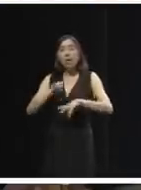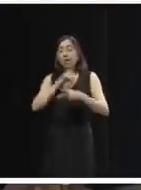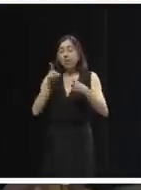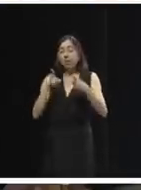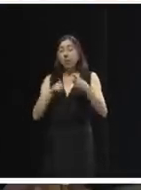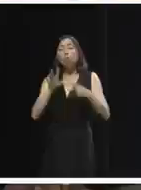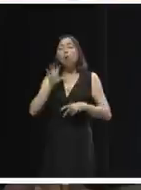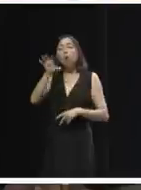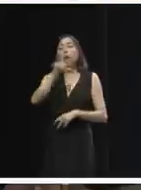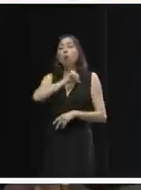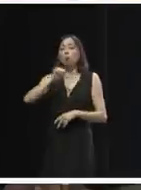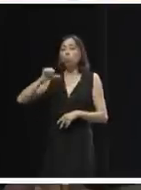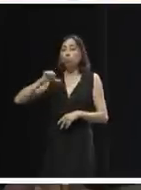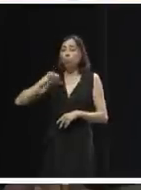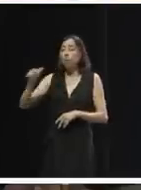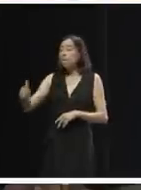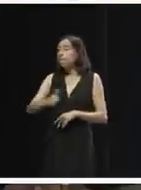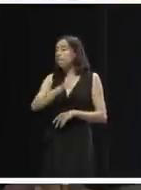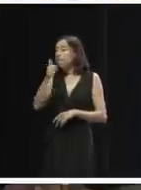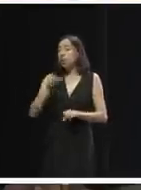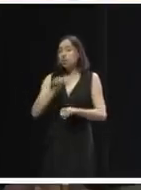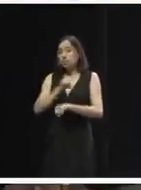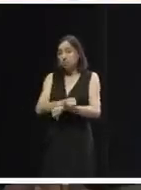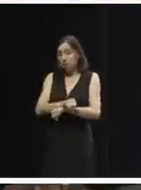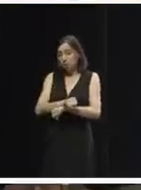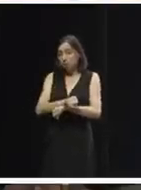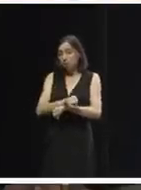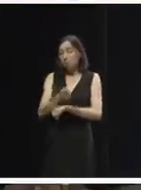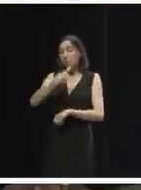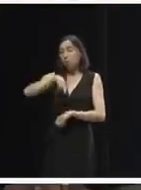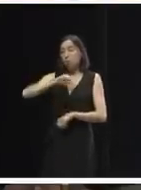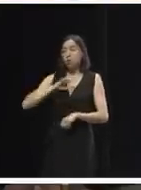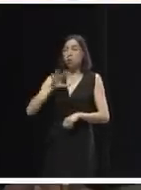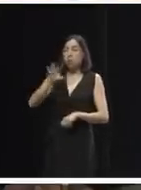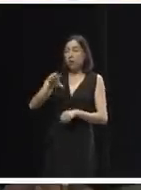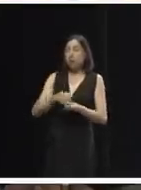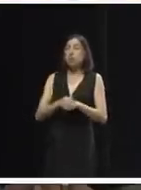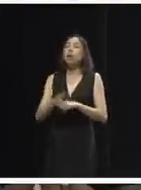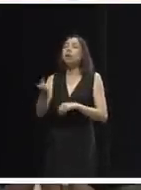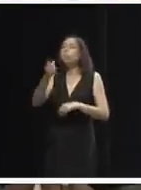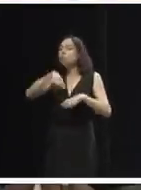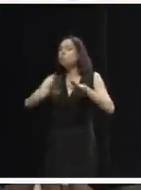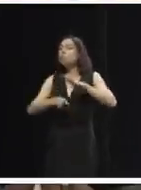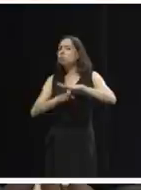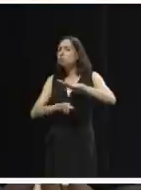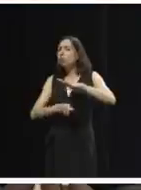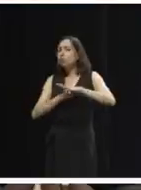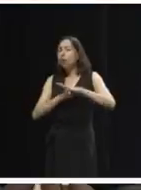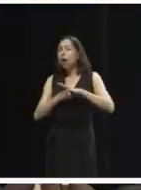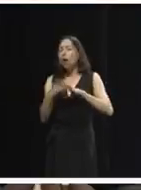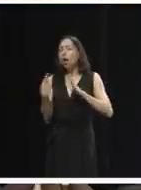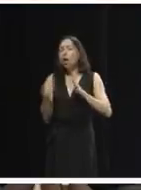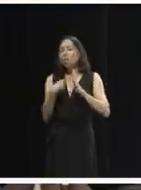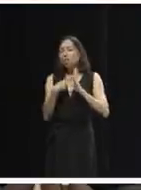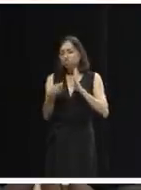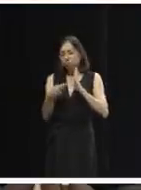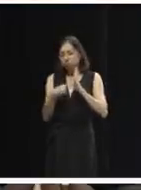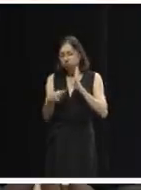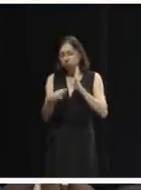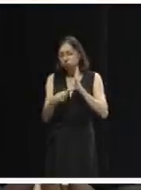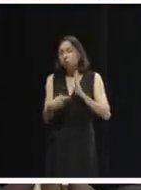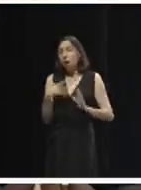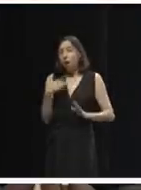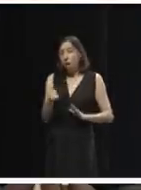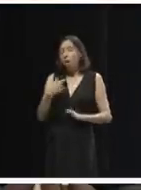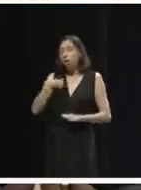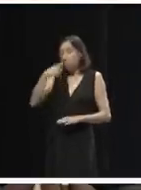comunidad autónoma con más paro de nuestro país. Seguís teniendo grandes déficits, y yo lo sé. Sé que